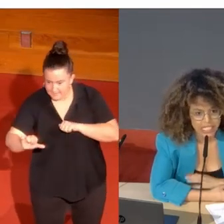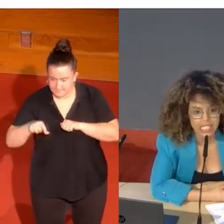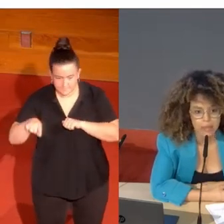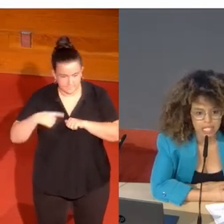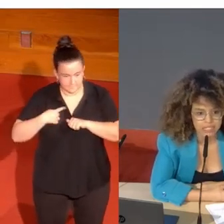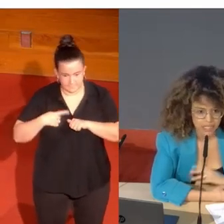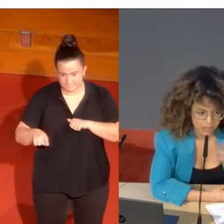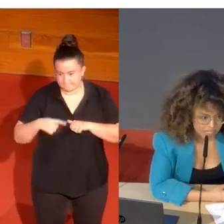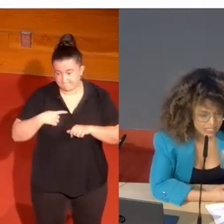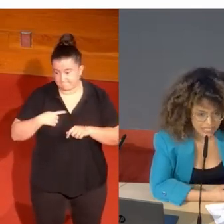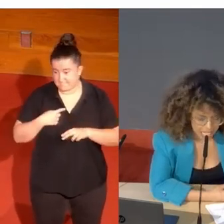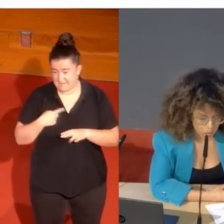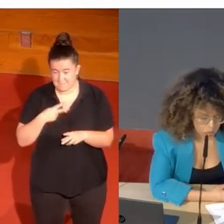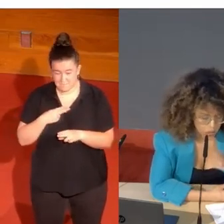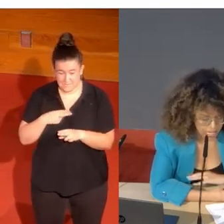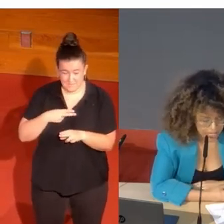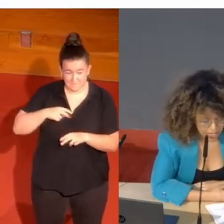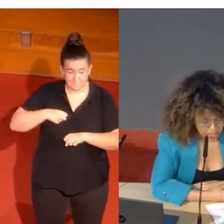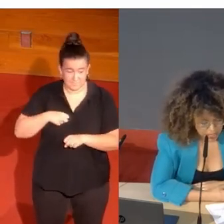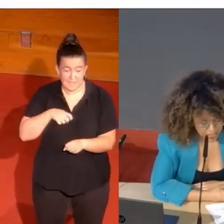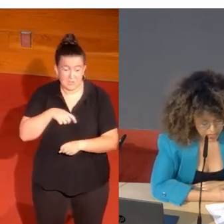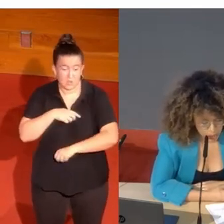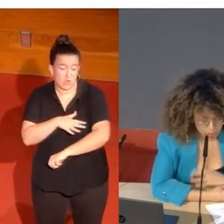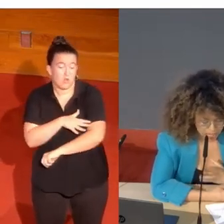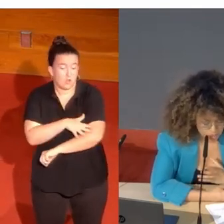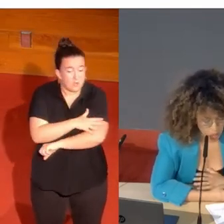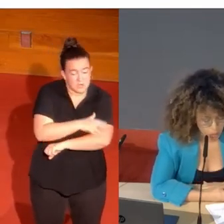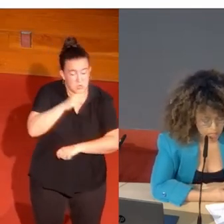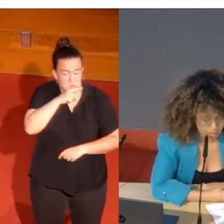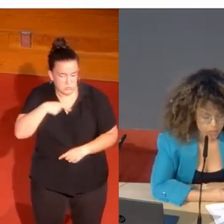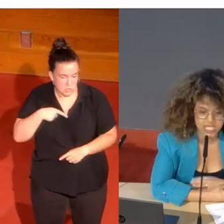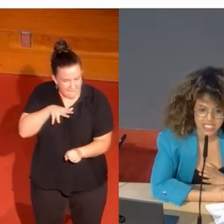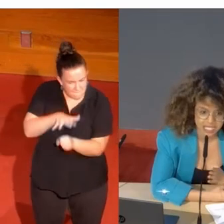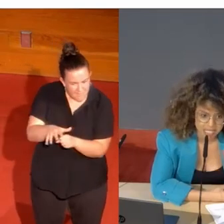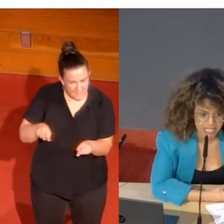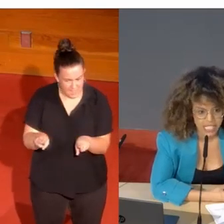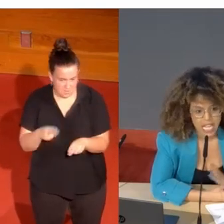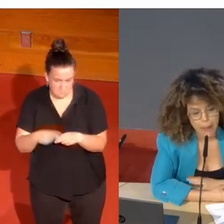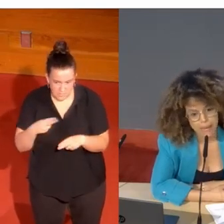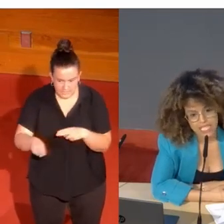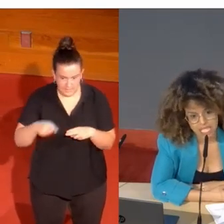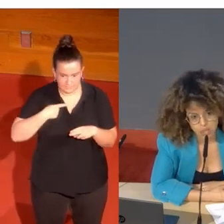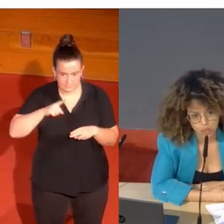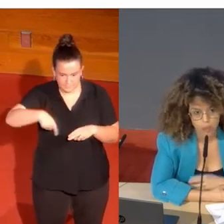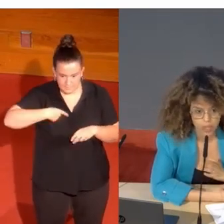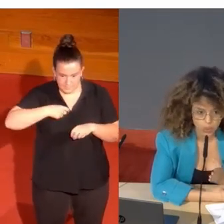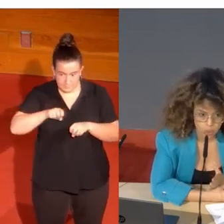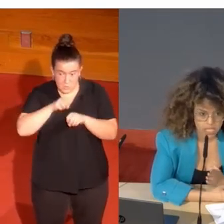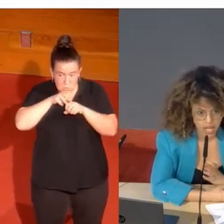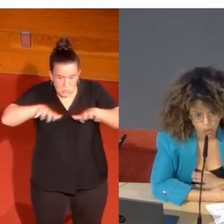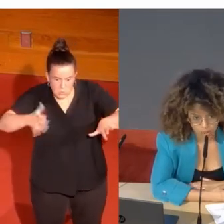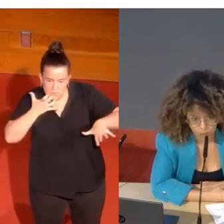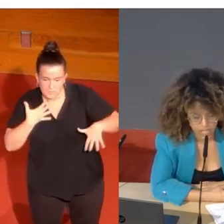política del kremlin también de intentar controlar eh los medios de comunicación se extiende a países como